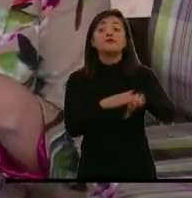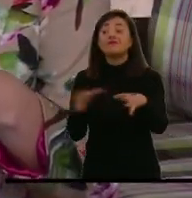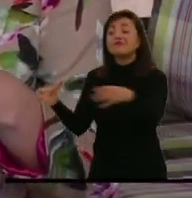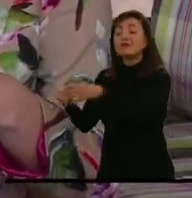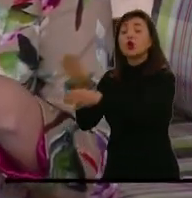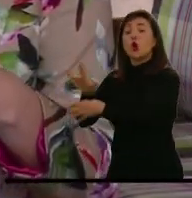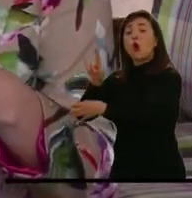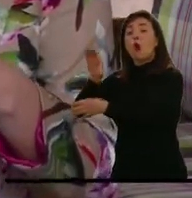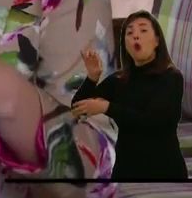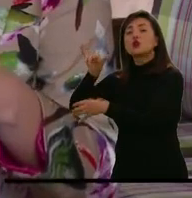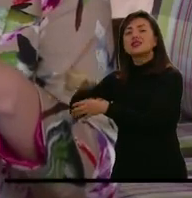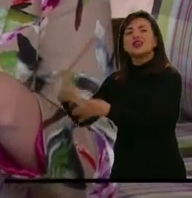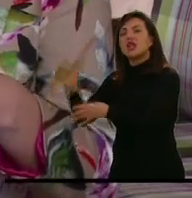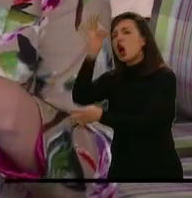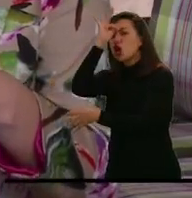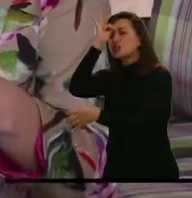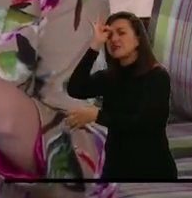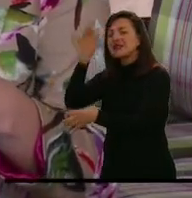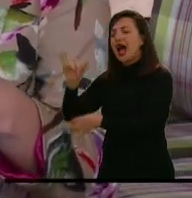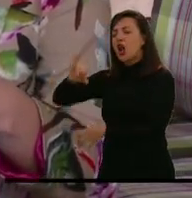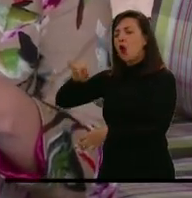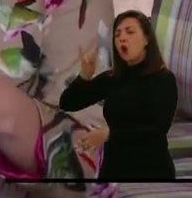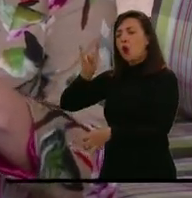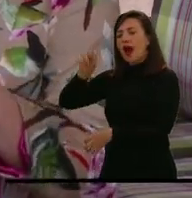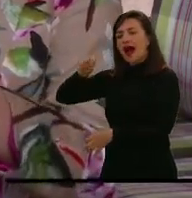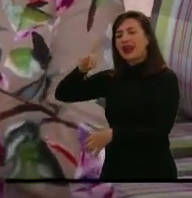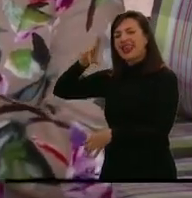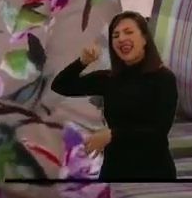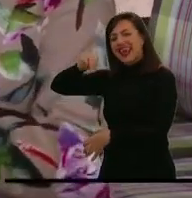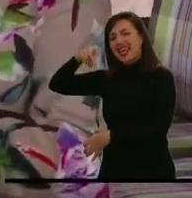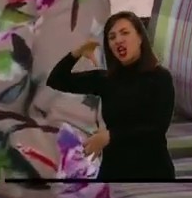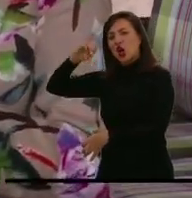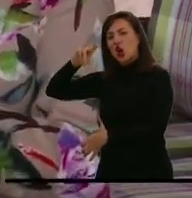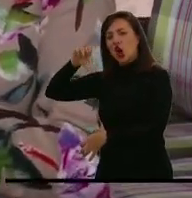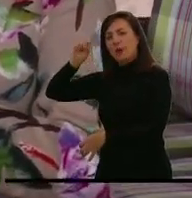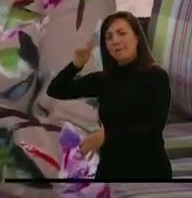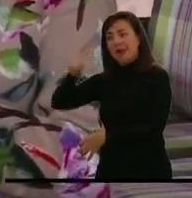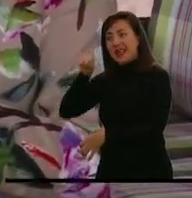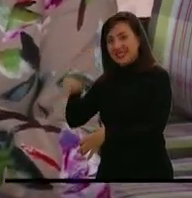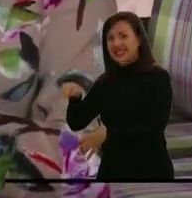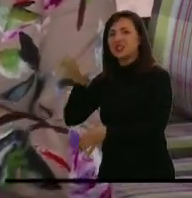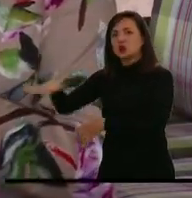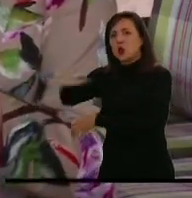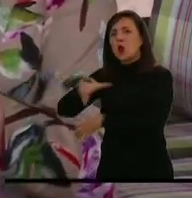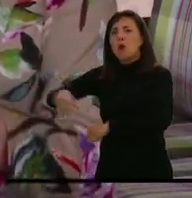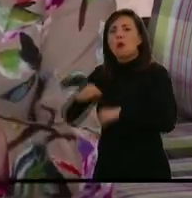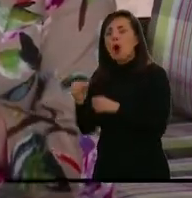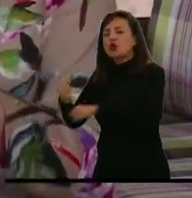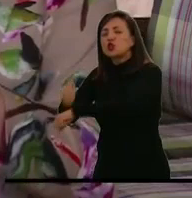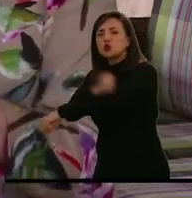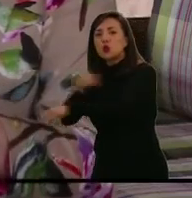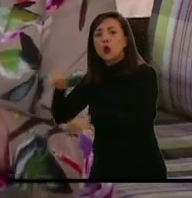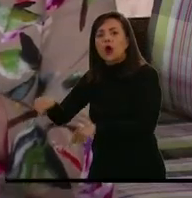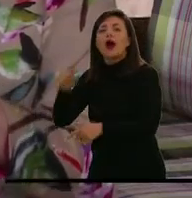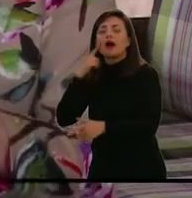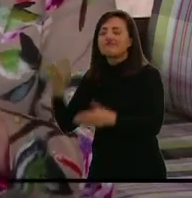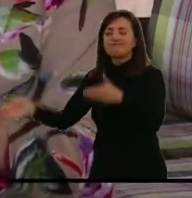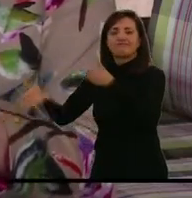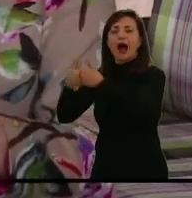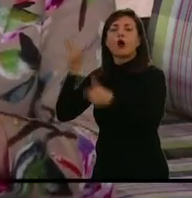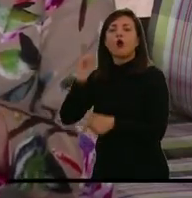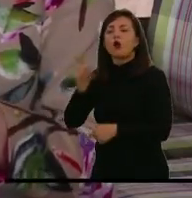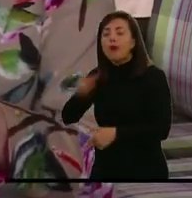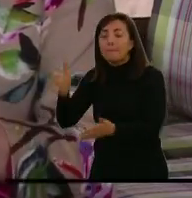intensivos de la clínica Juan N. Corpas de Bogotá fue cerrada tras la confirmación que al menos 25 trabajadores de la